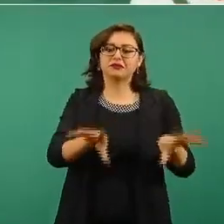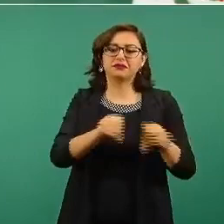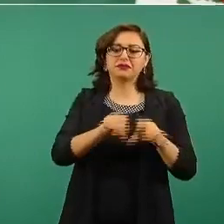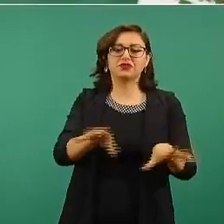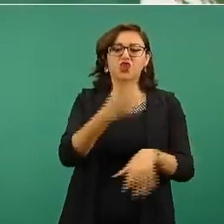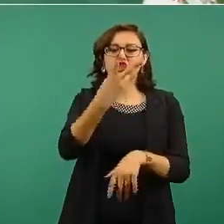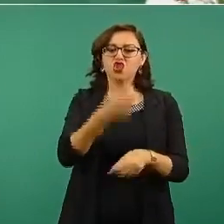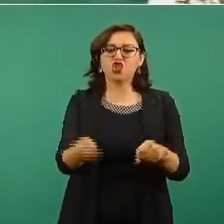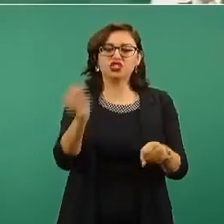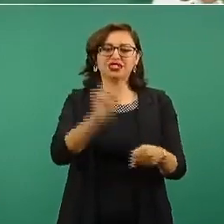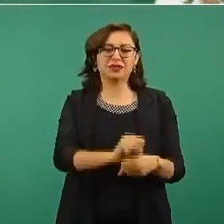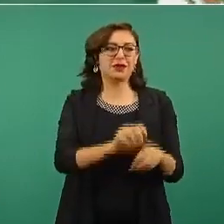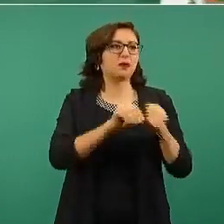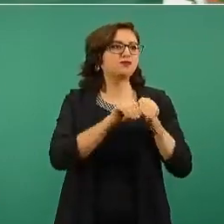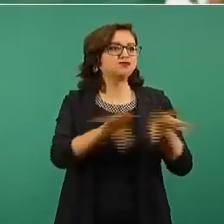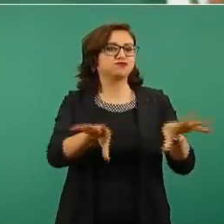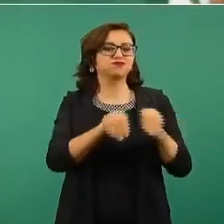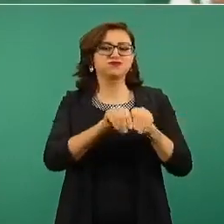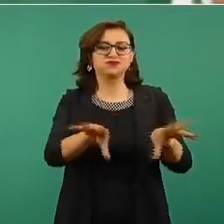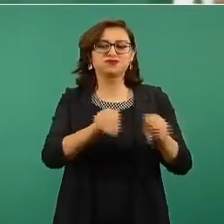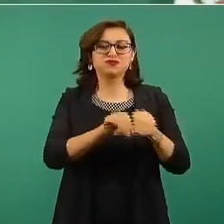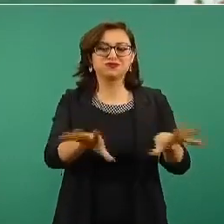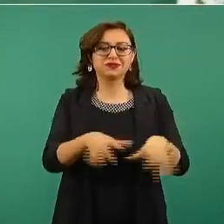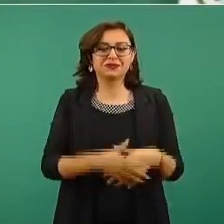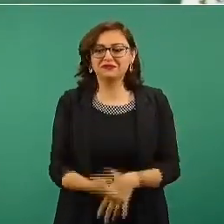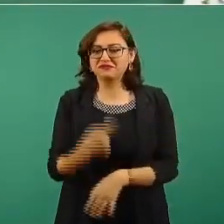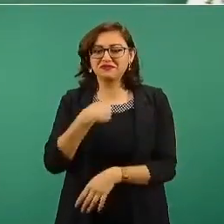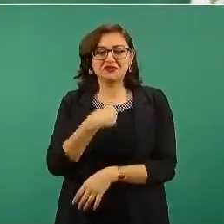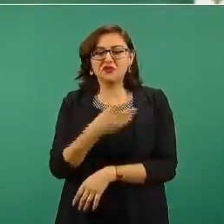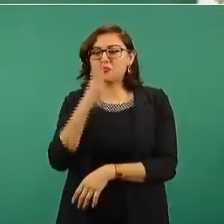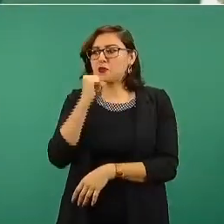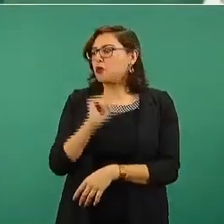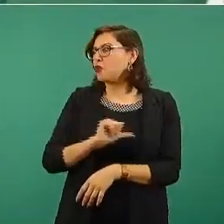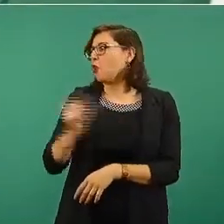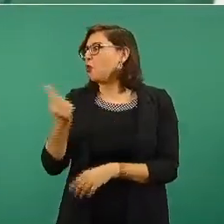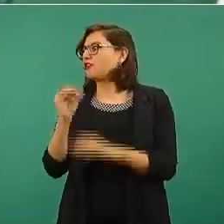que era la única forma de poder contrarrestar eso,